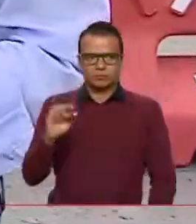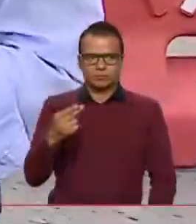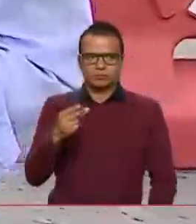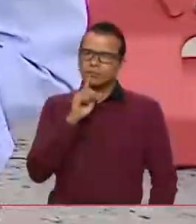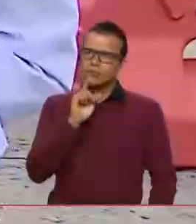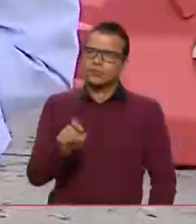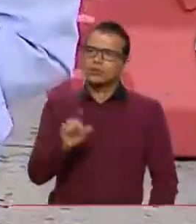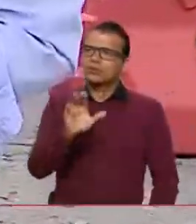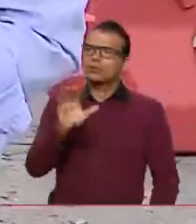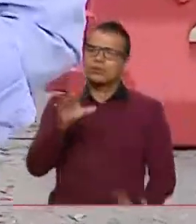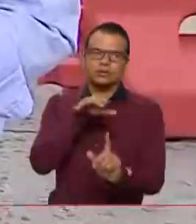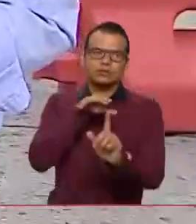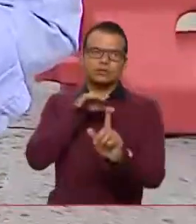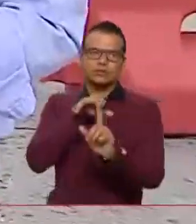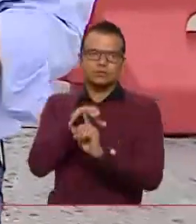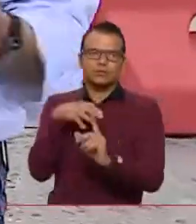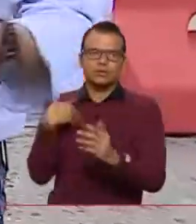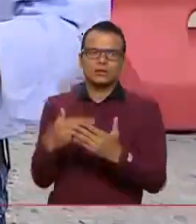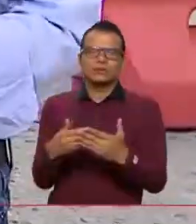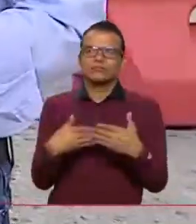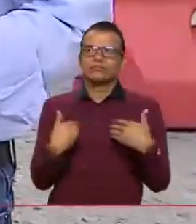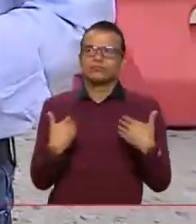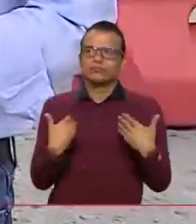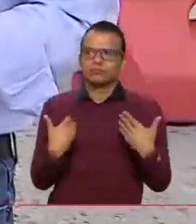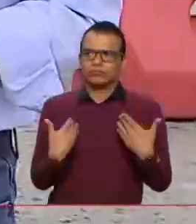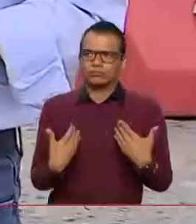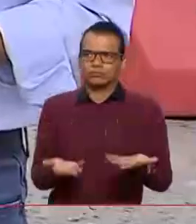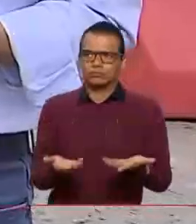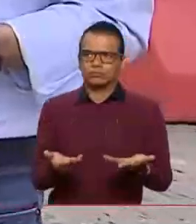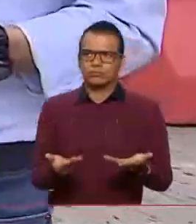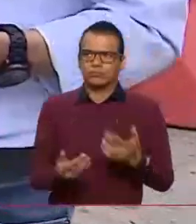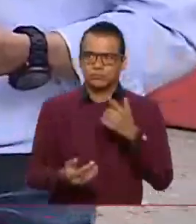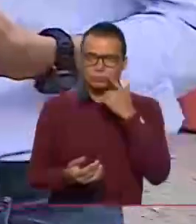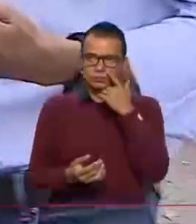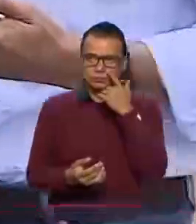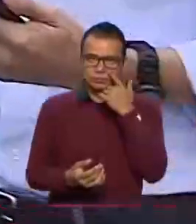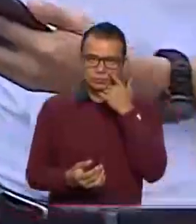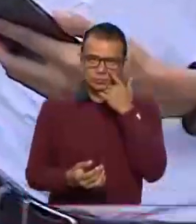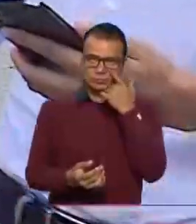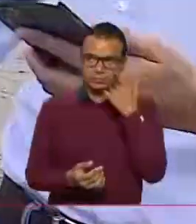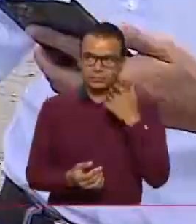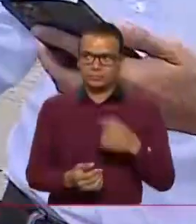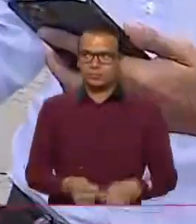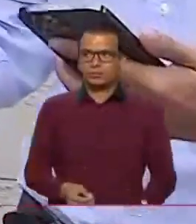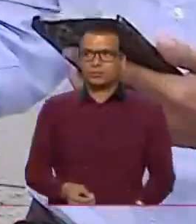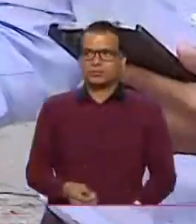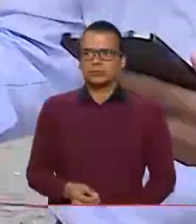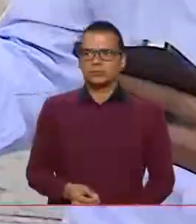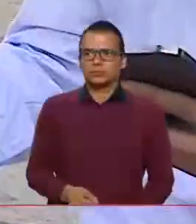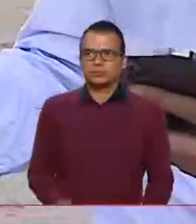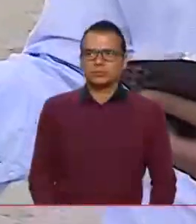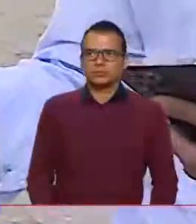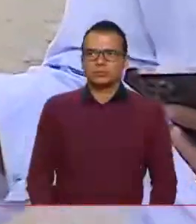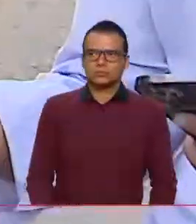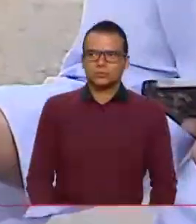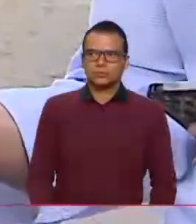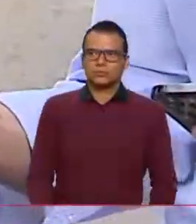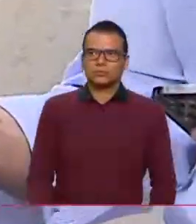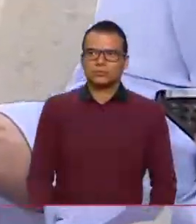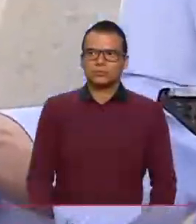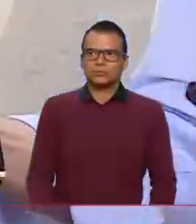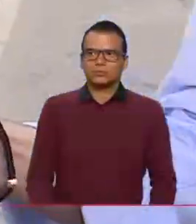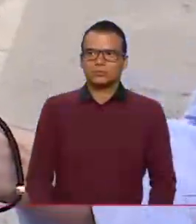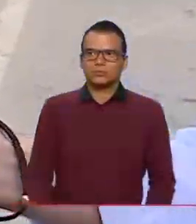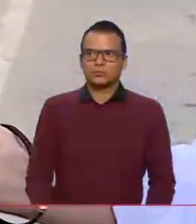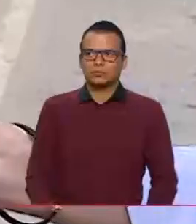esas dificultades que presentan en esta temporada. Buenos días, mi nombre es Elizabeth Butkus, soy